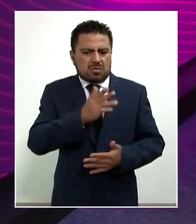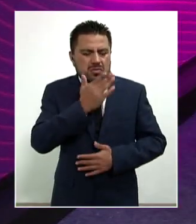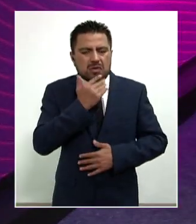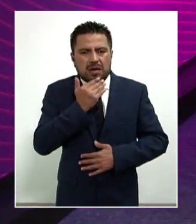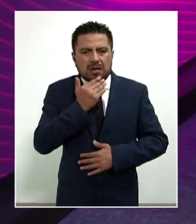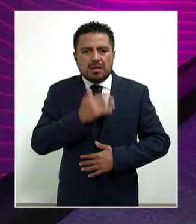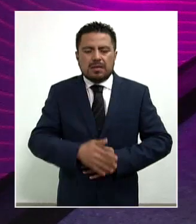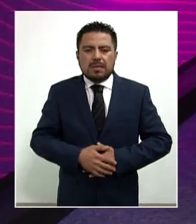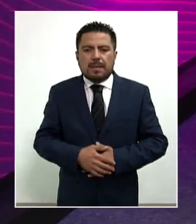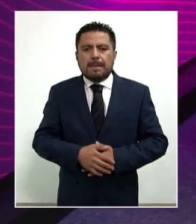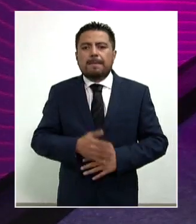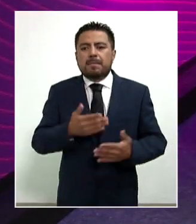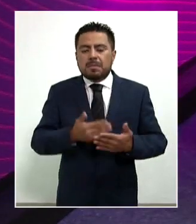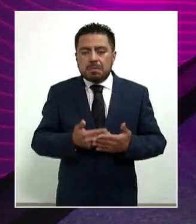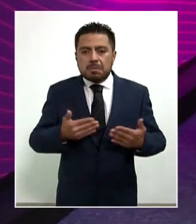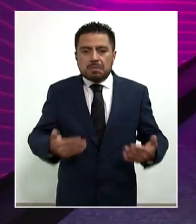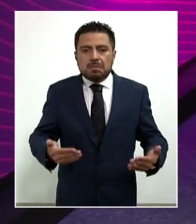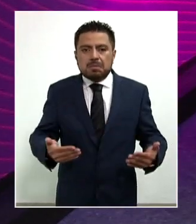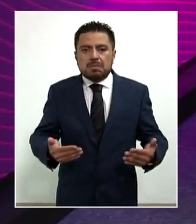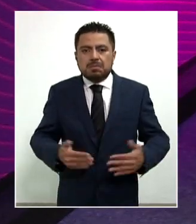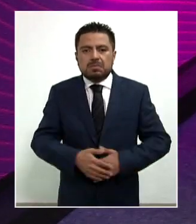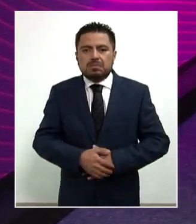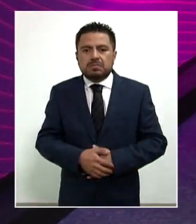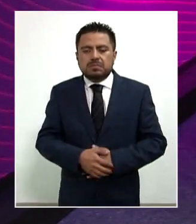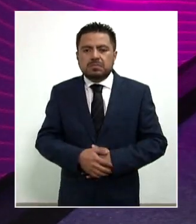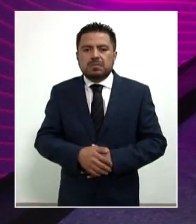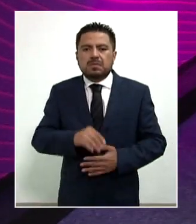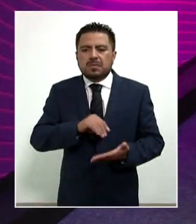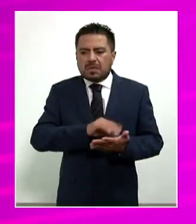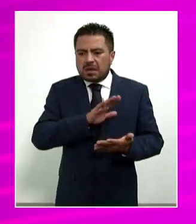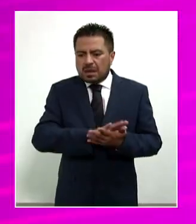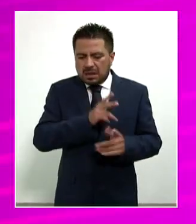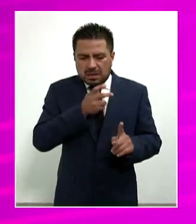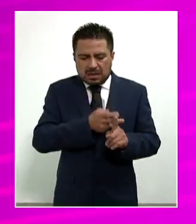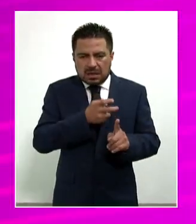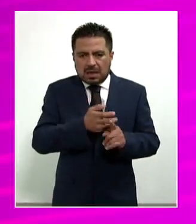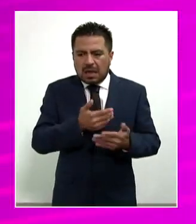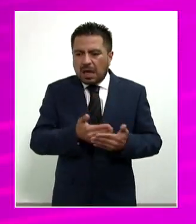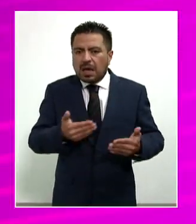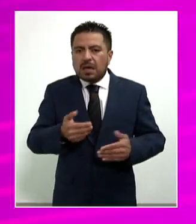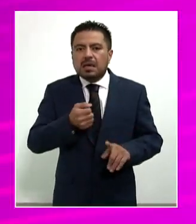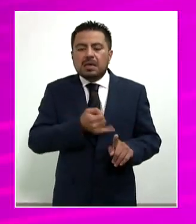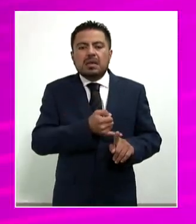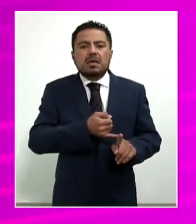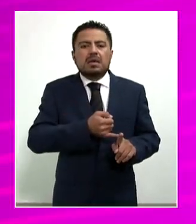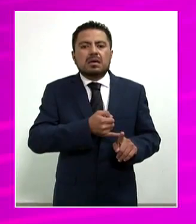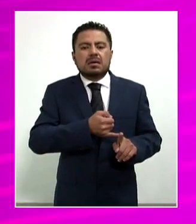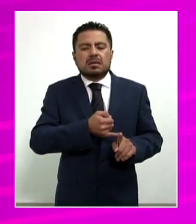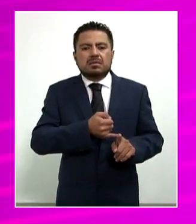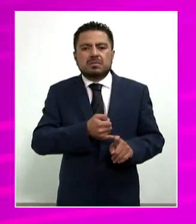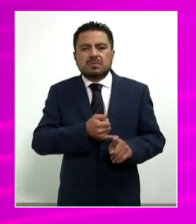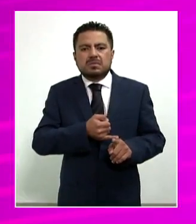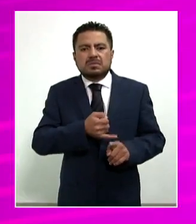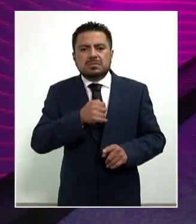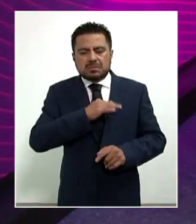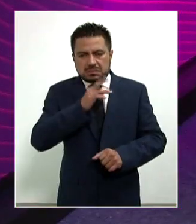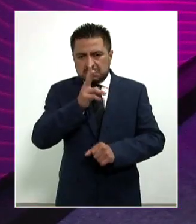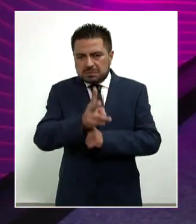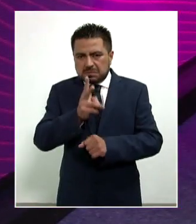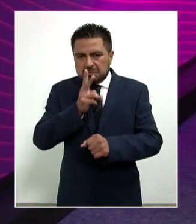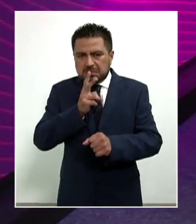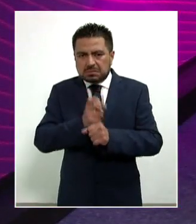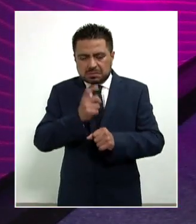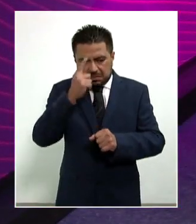pregunta. Entonces, el asunto ahí, pues, realmente es que, y la invitación